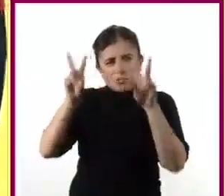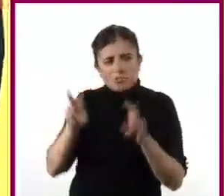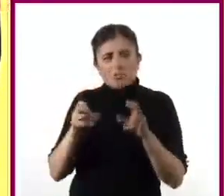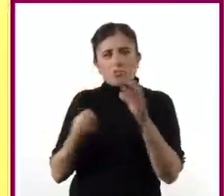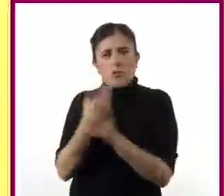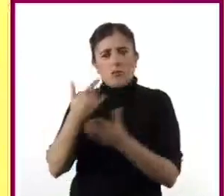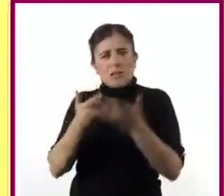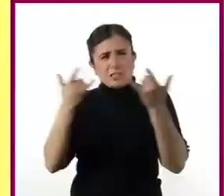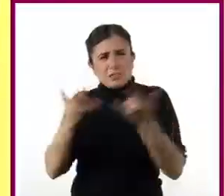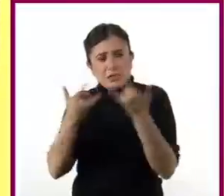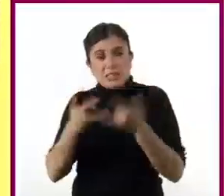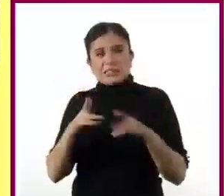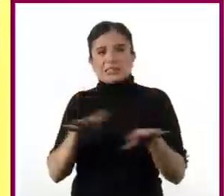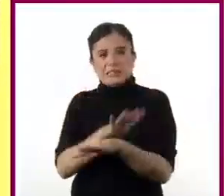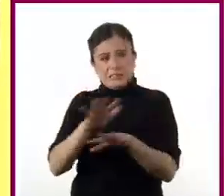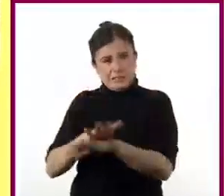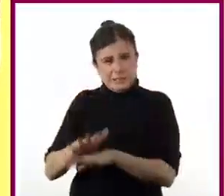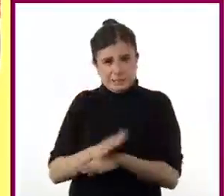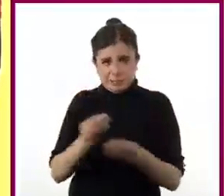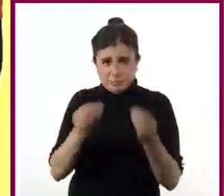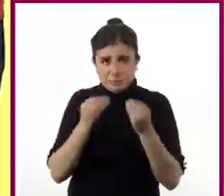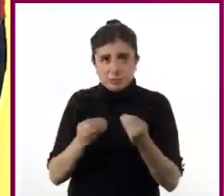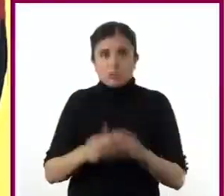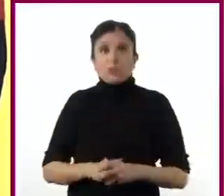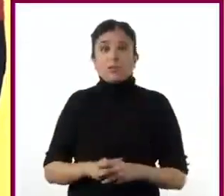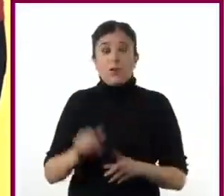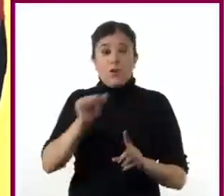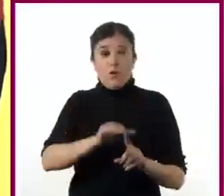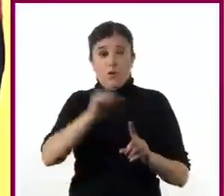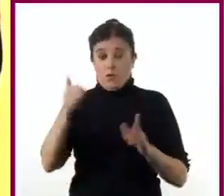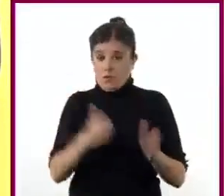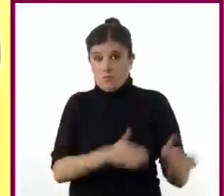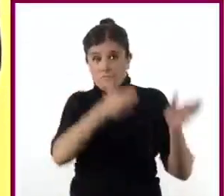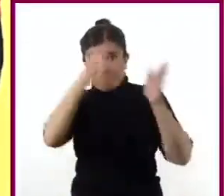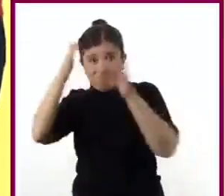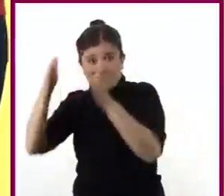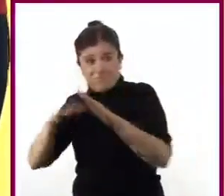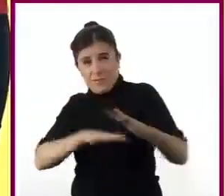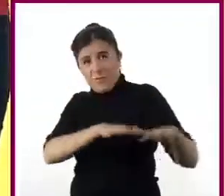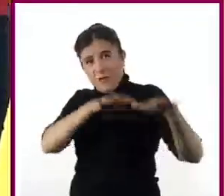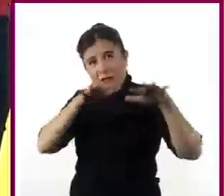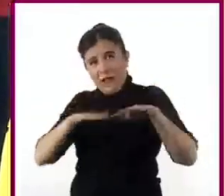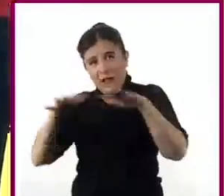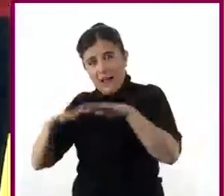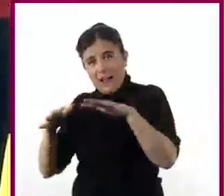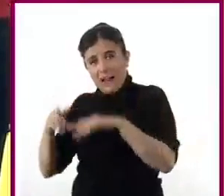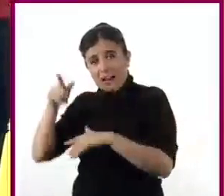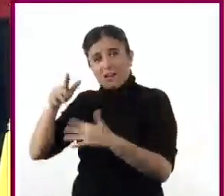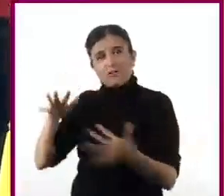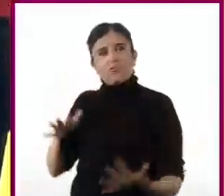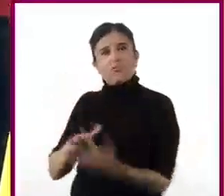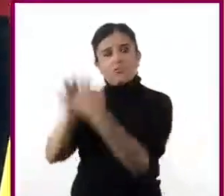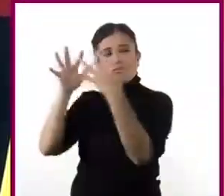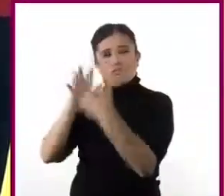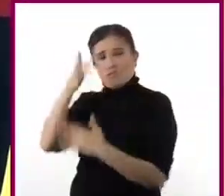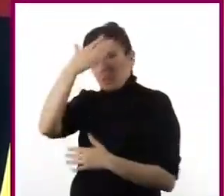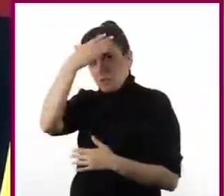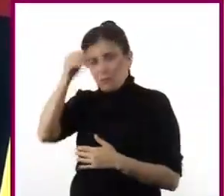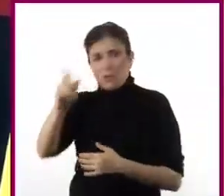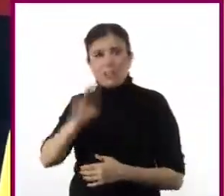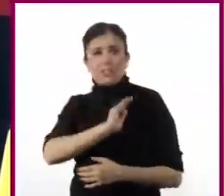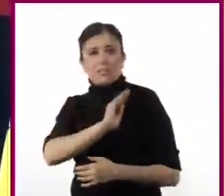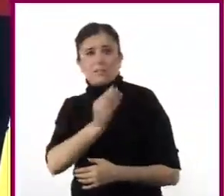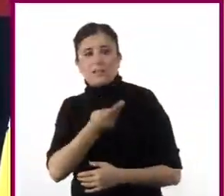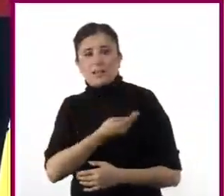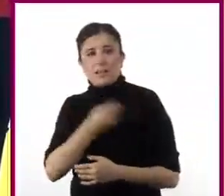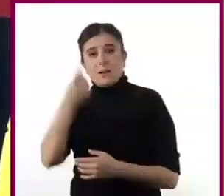se vislumbraban cambios. Mientras que del otro lado del océano fue la invasión napoleónica a España la que dio